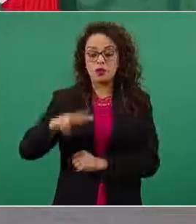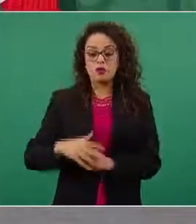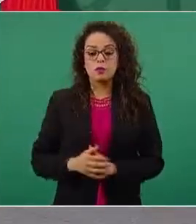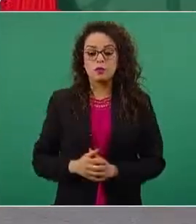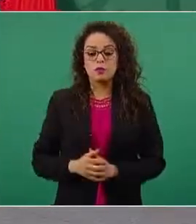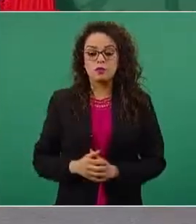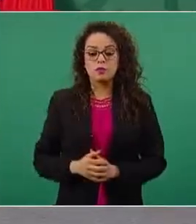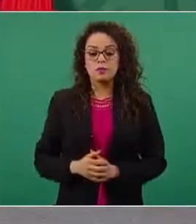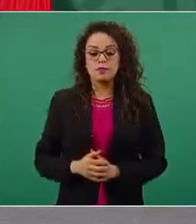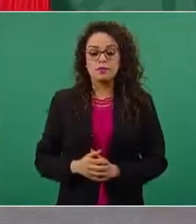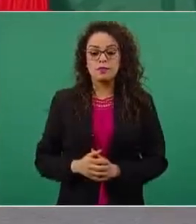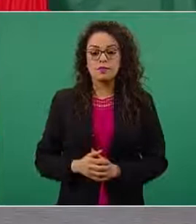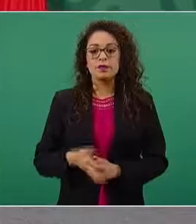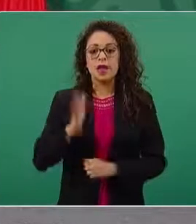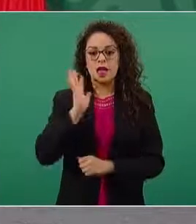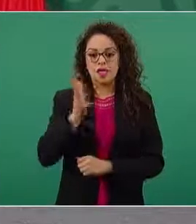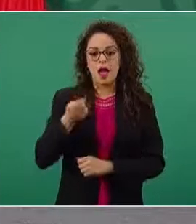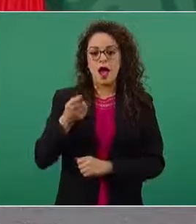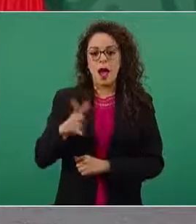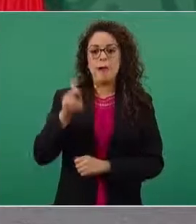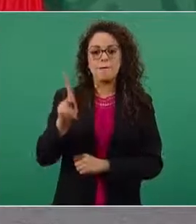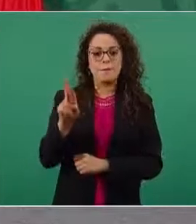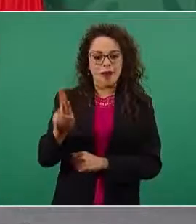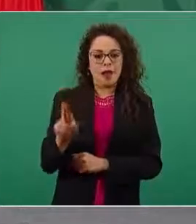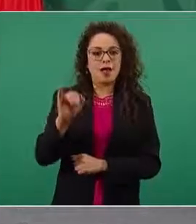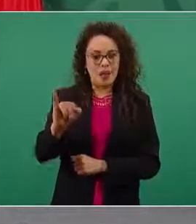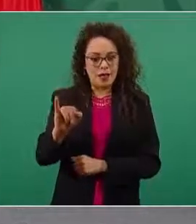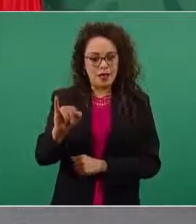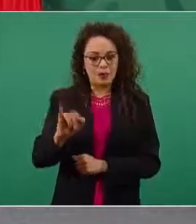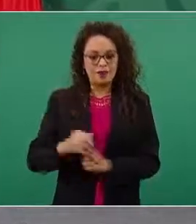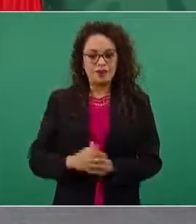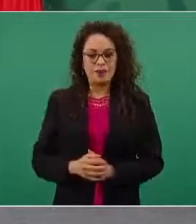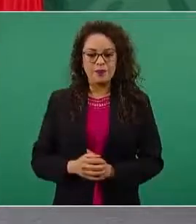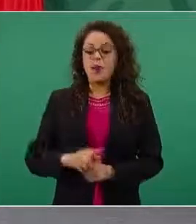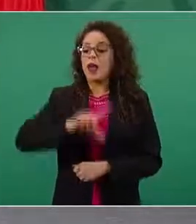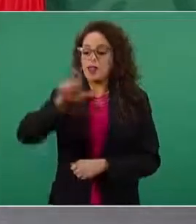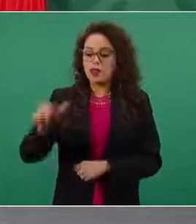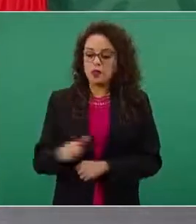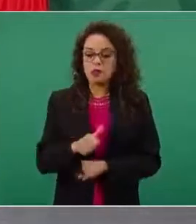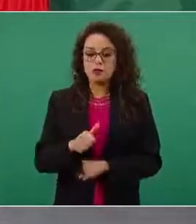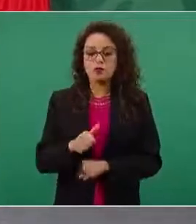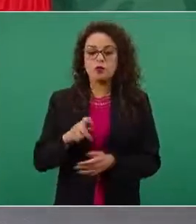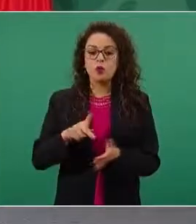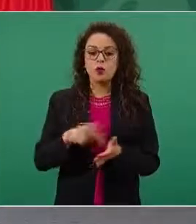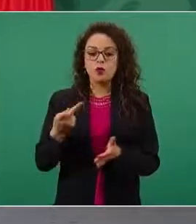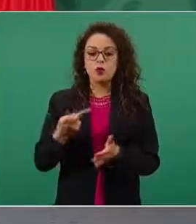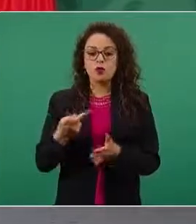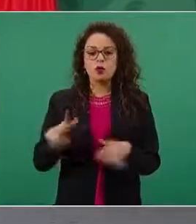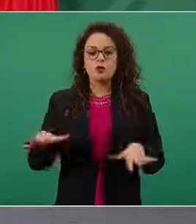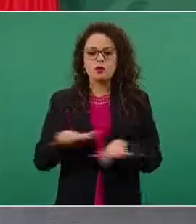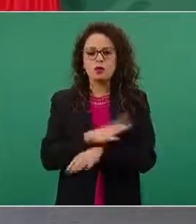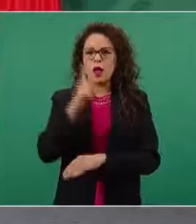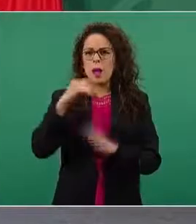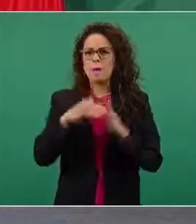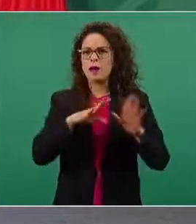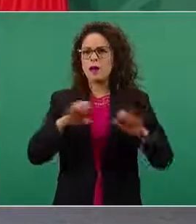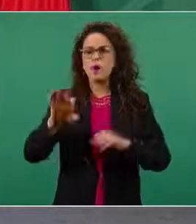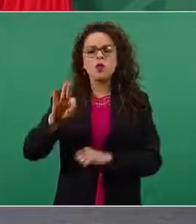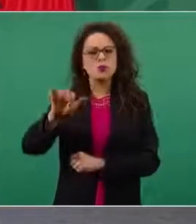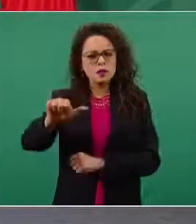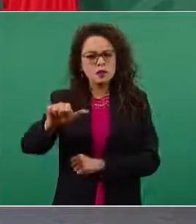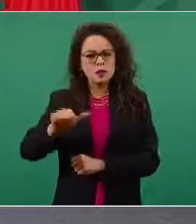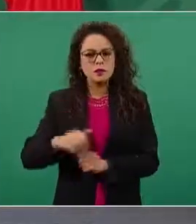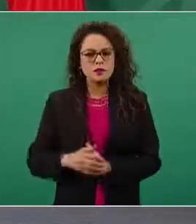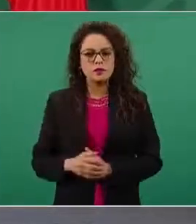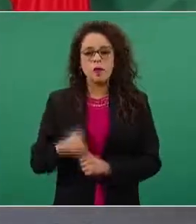y ya se conoce como Partido de la Revolución Mexicana. Y luego se vuelve a transformar en el 46 y